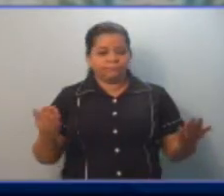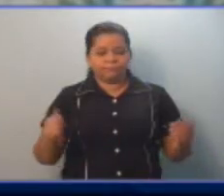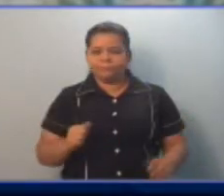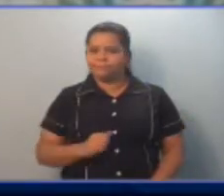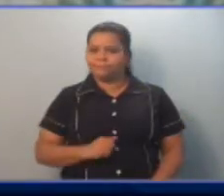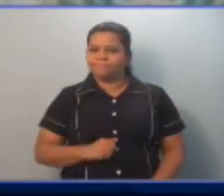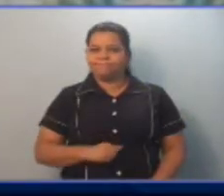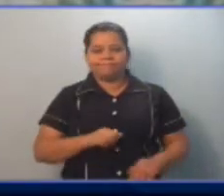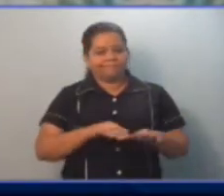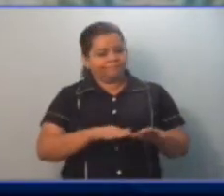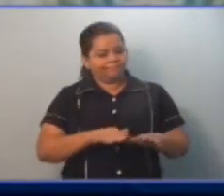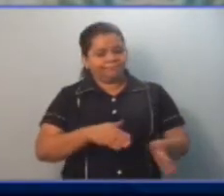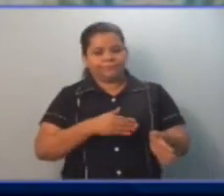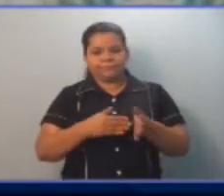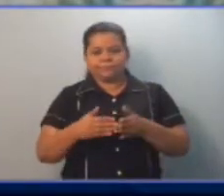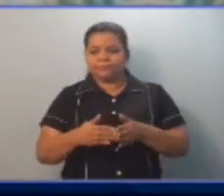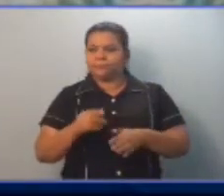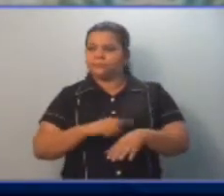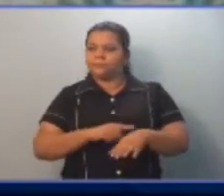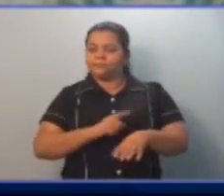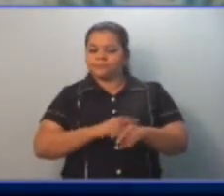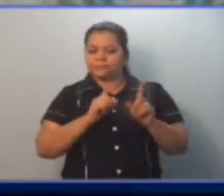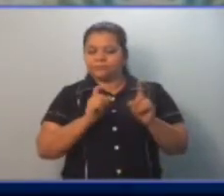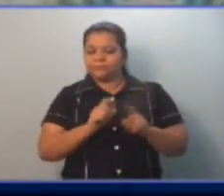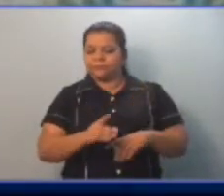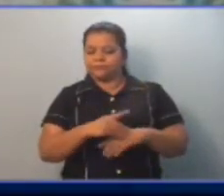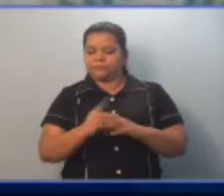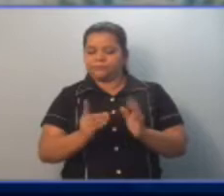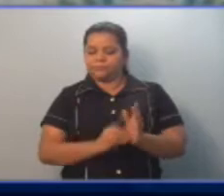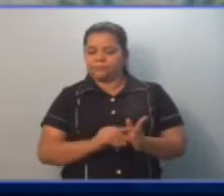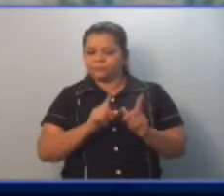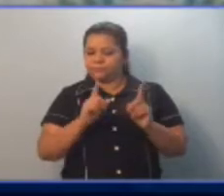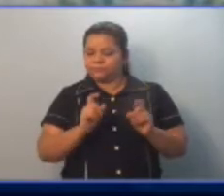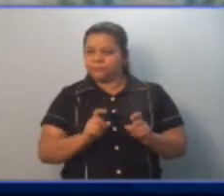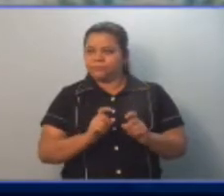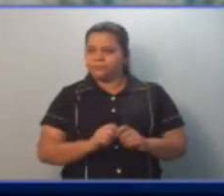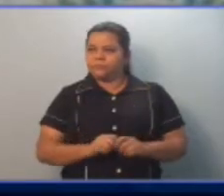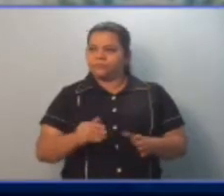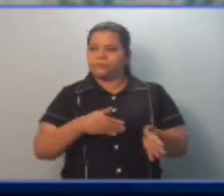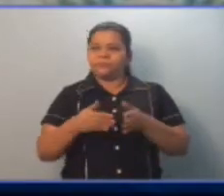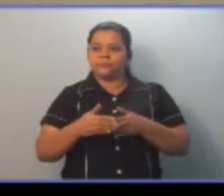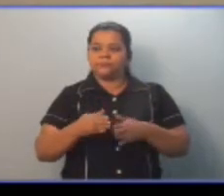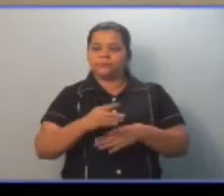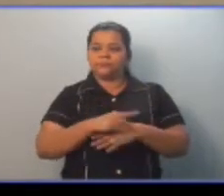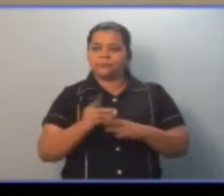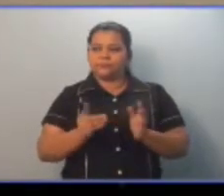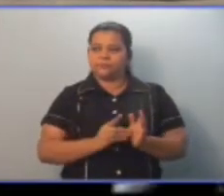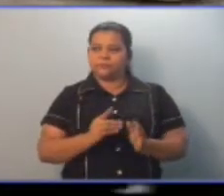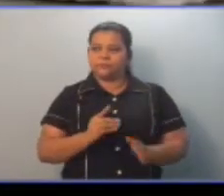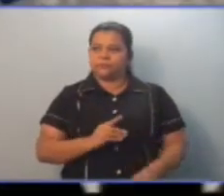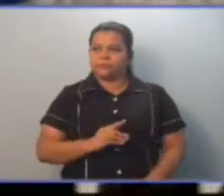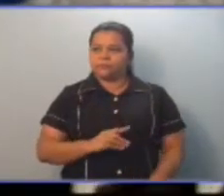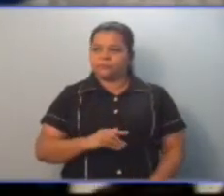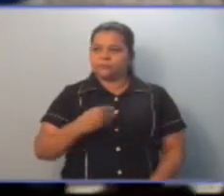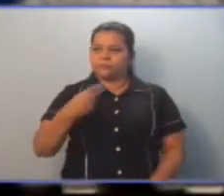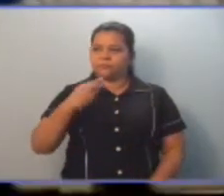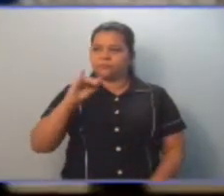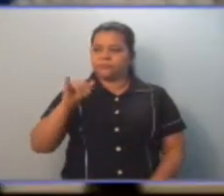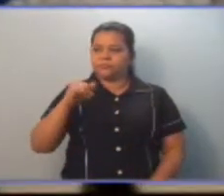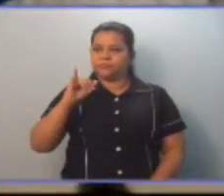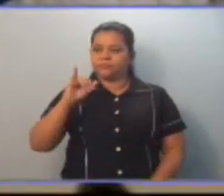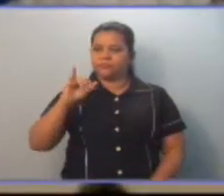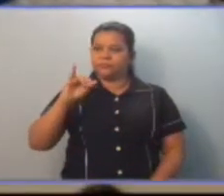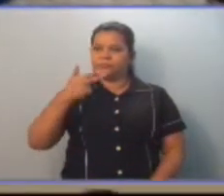Gracias. Empezaríamos la ronda de las preguntas de los diputados. Empezaría con el diputado Jorge Chafik Handal Vega.